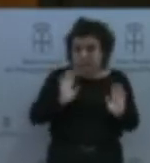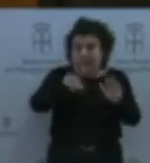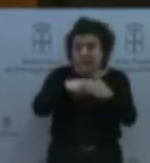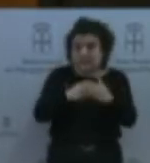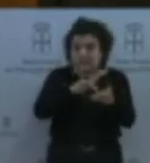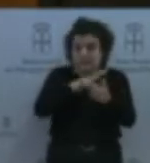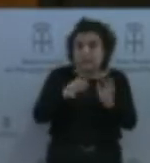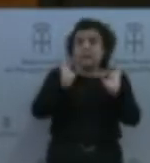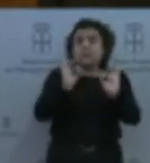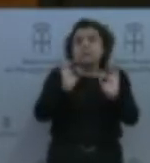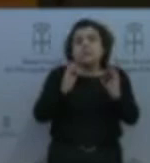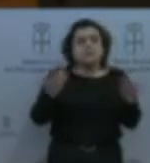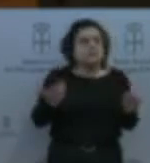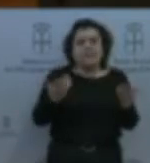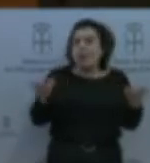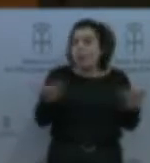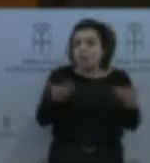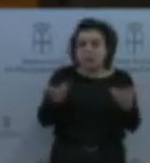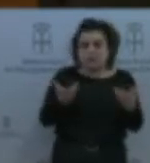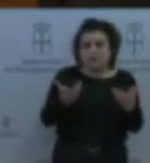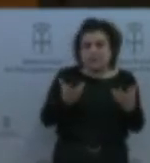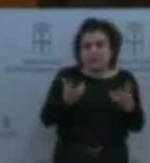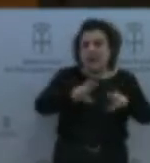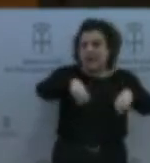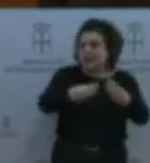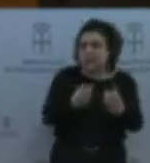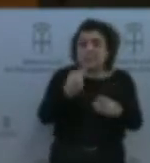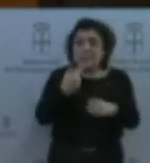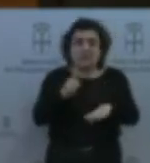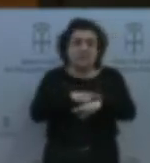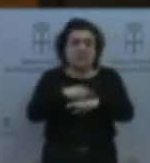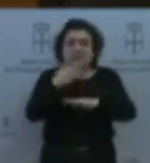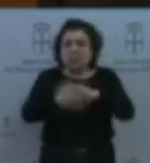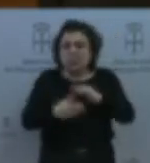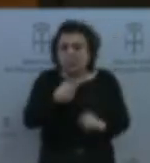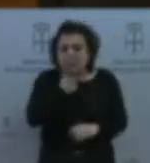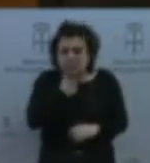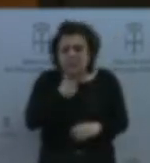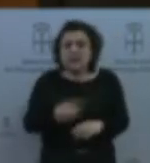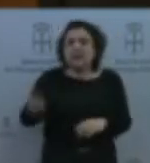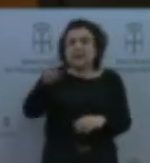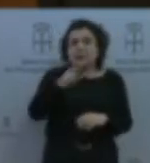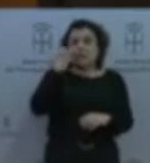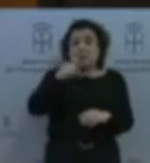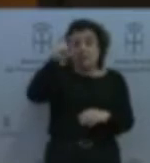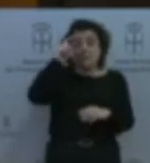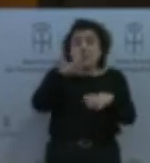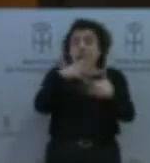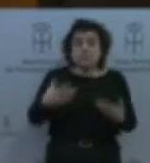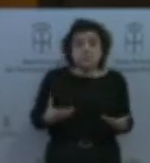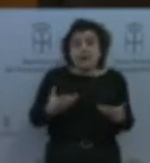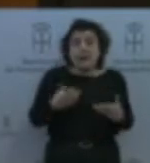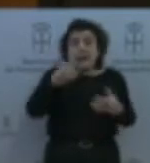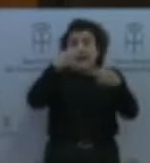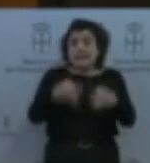tiempo está acabando. Repito, y señor Barbón, anguaño no tenemos garantía ninguna de que la aritmética parlamentaria en Asturias y en el Congreso vaya a